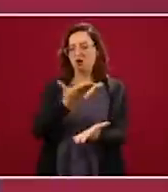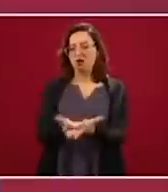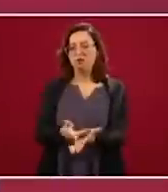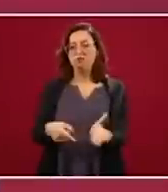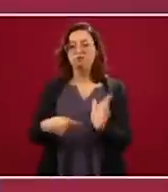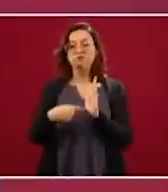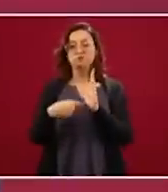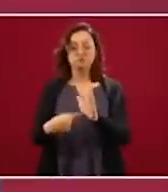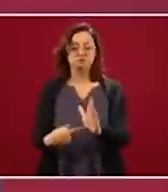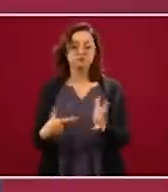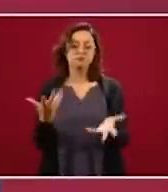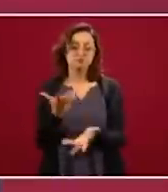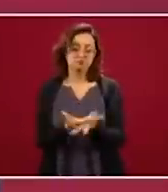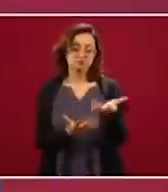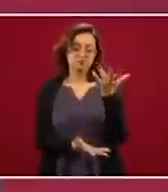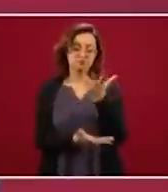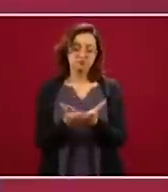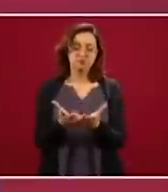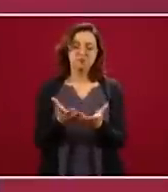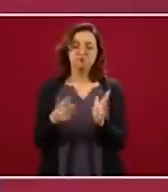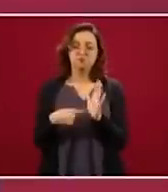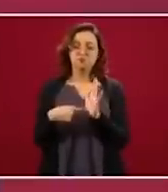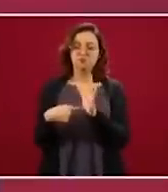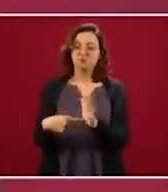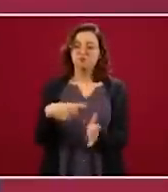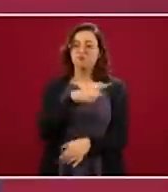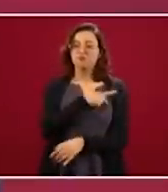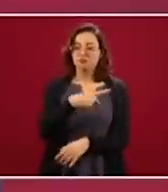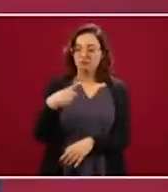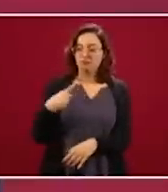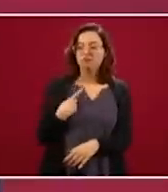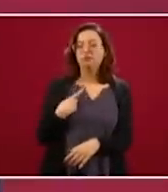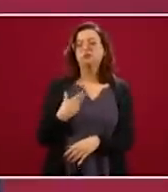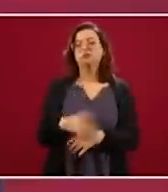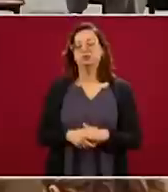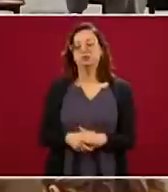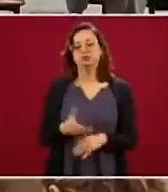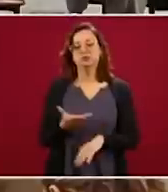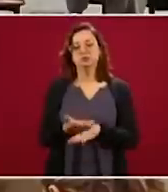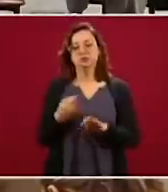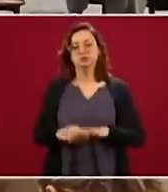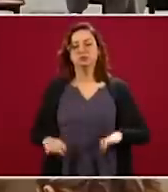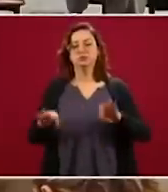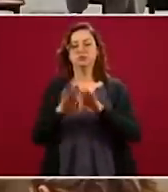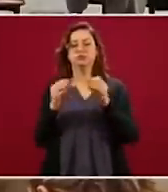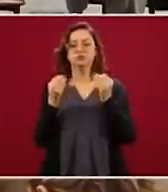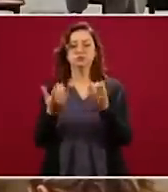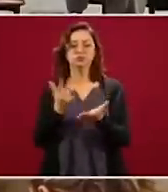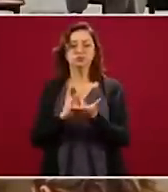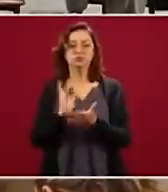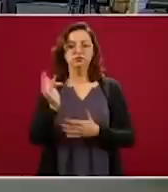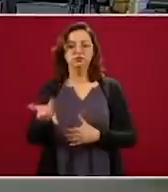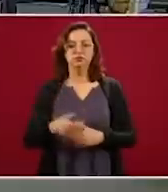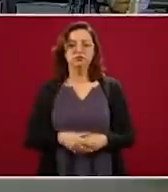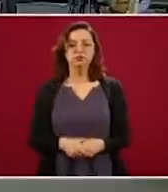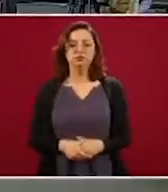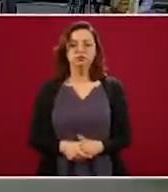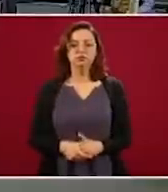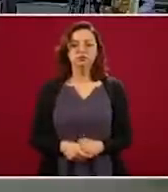solo esas acciones que se están tomando y se deben tomar porque son muy importantes. Muchas gracias. Secretario.